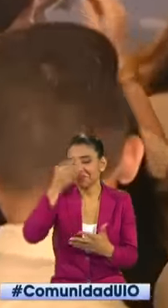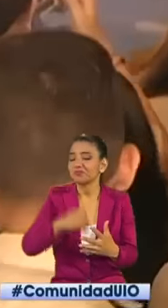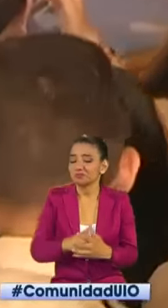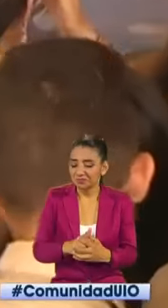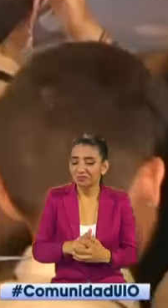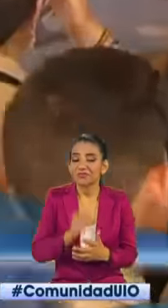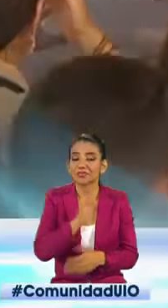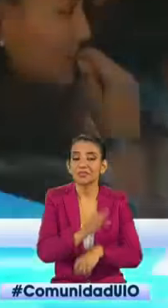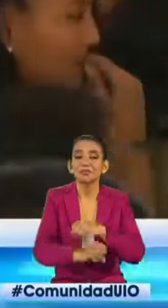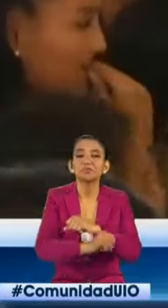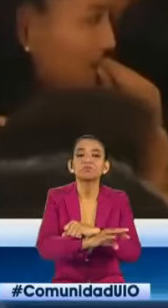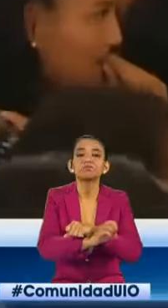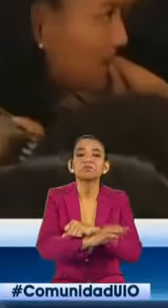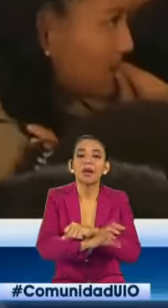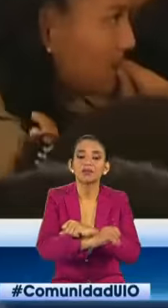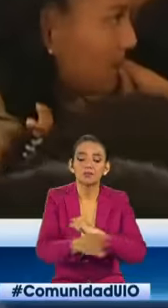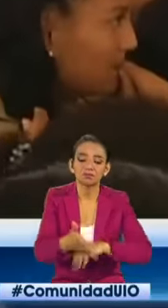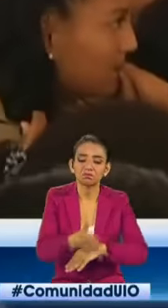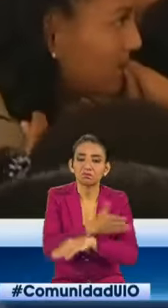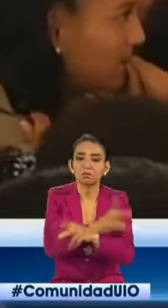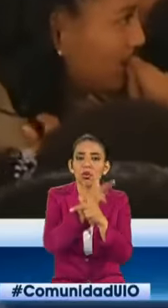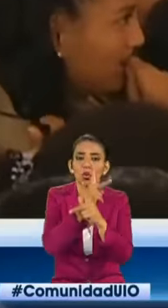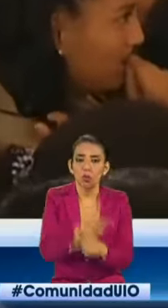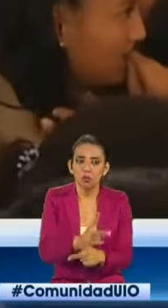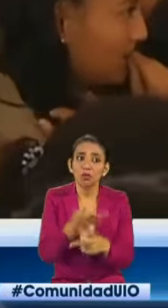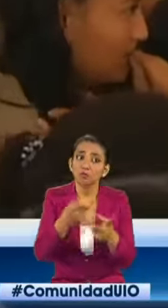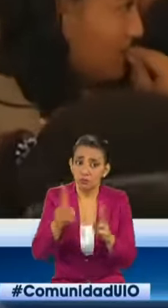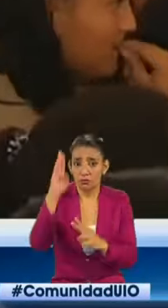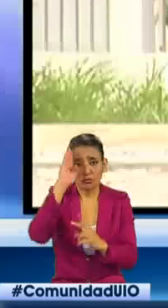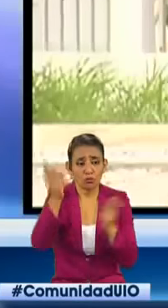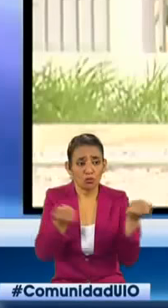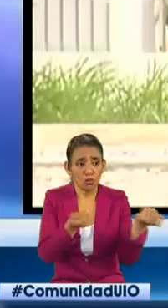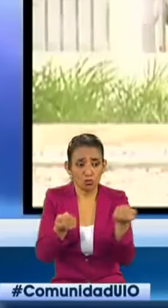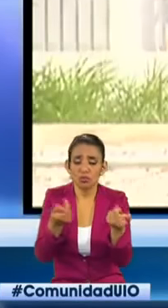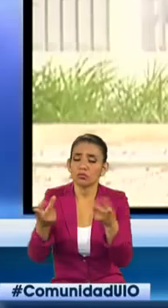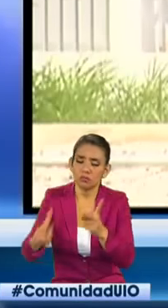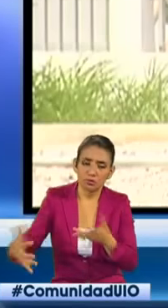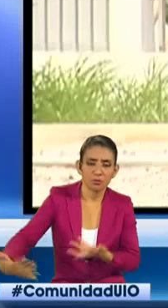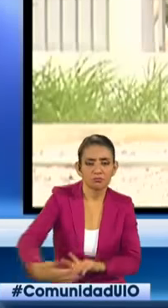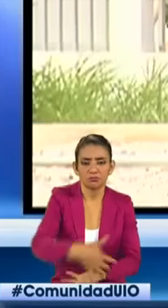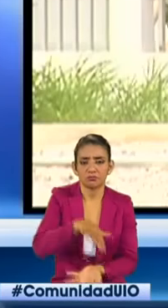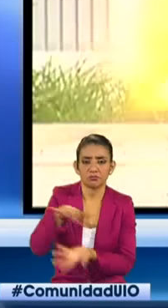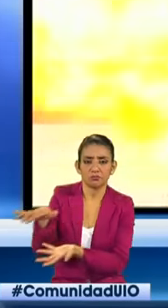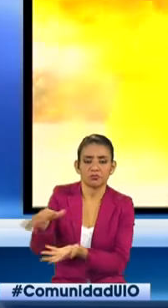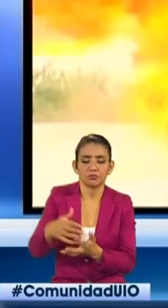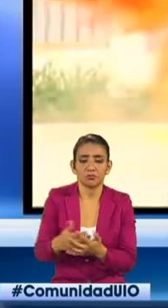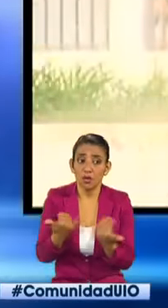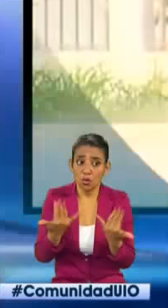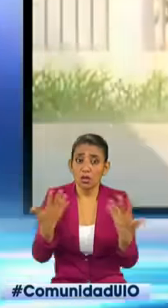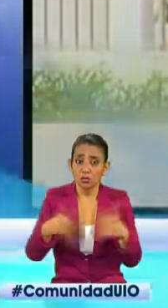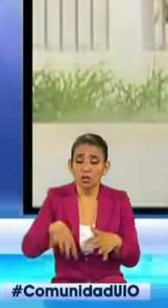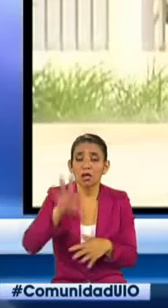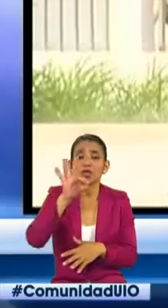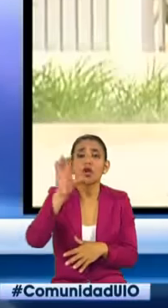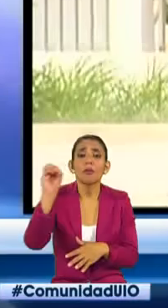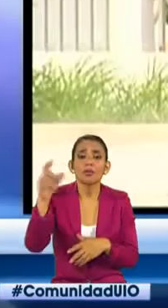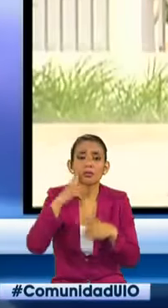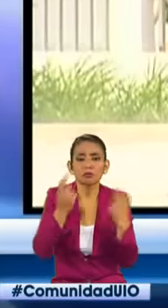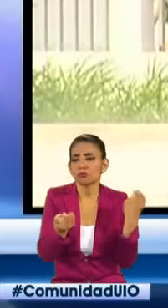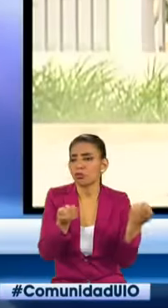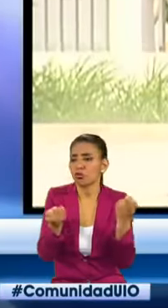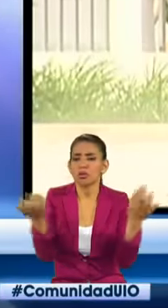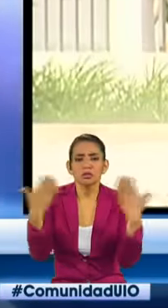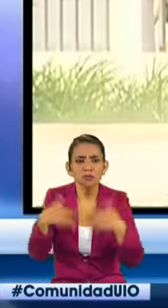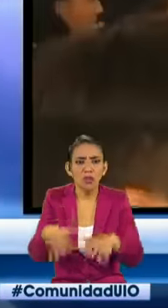de la campaña preventiva que va de la mano con el control y decomisos. Actualmente nosotros tenemos más de 90 operativos realizados.